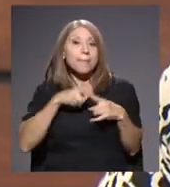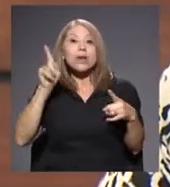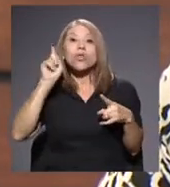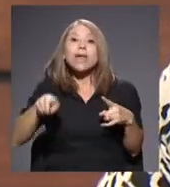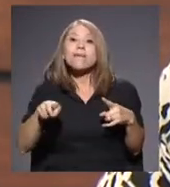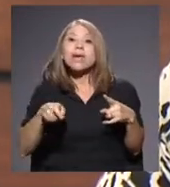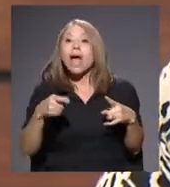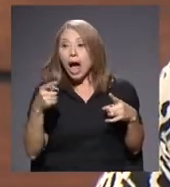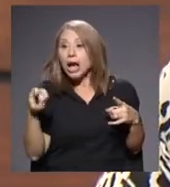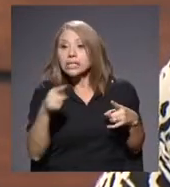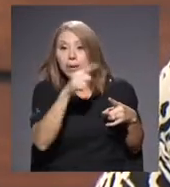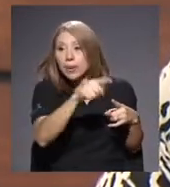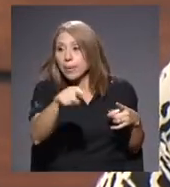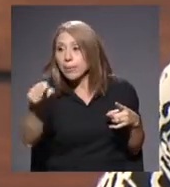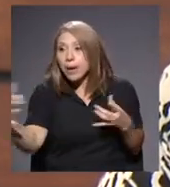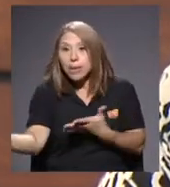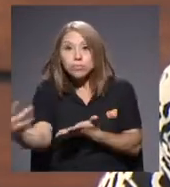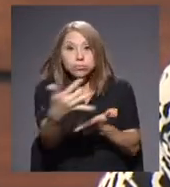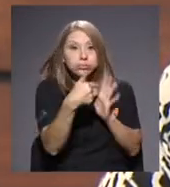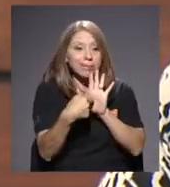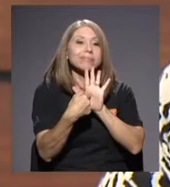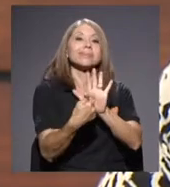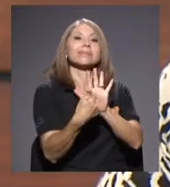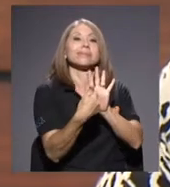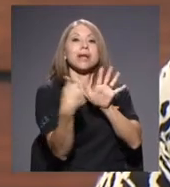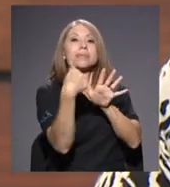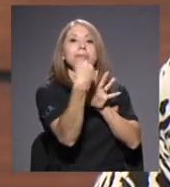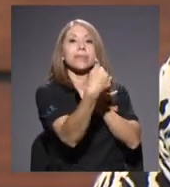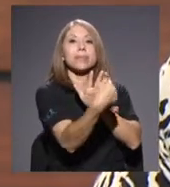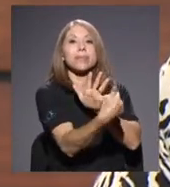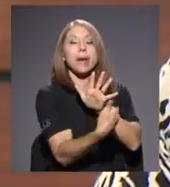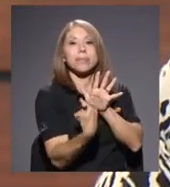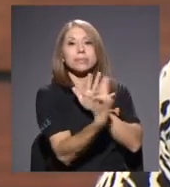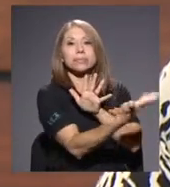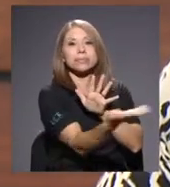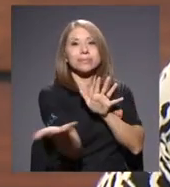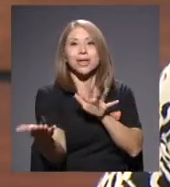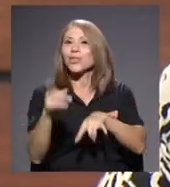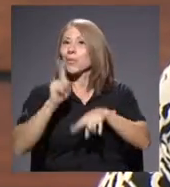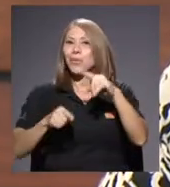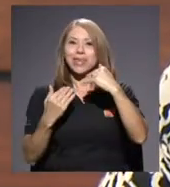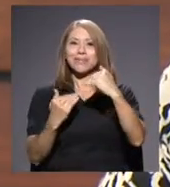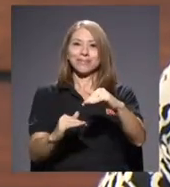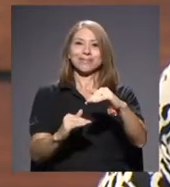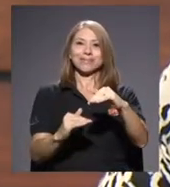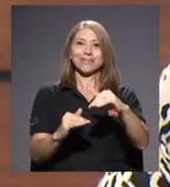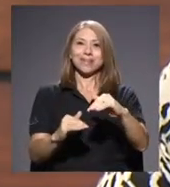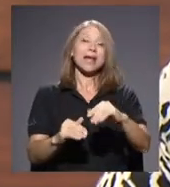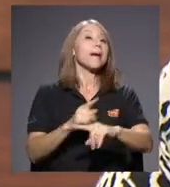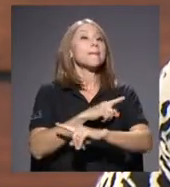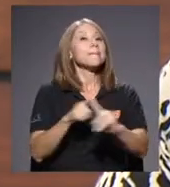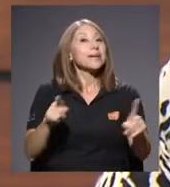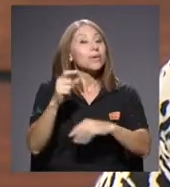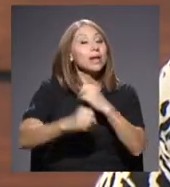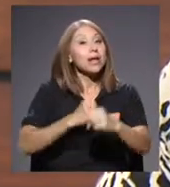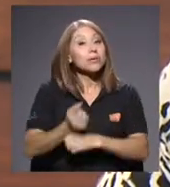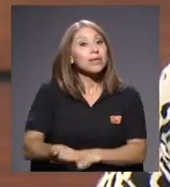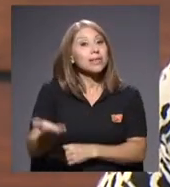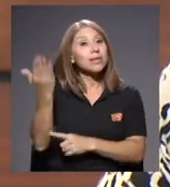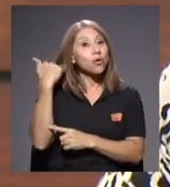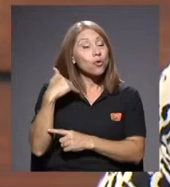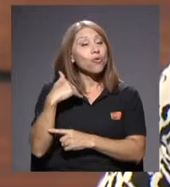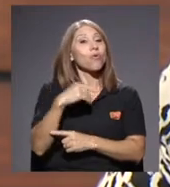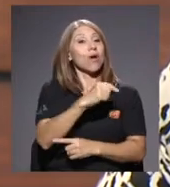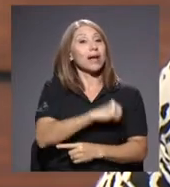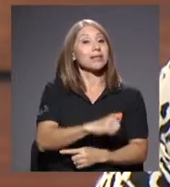versiones. Pero nos van a afectar. El año anterior fue por la actitud de los políticos y por la agresión que sufrieron los